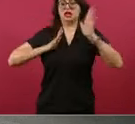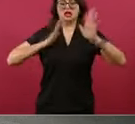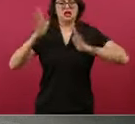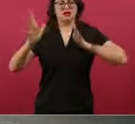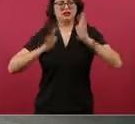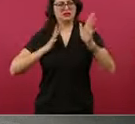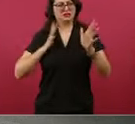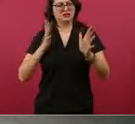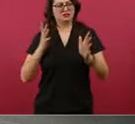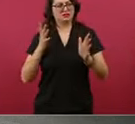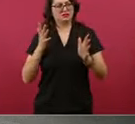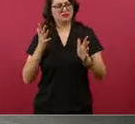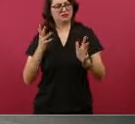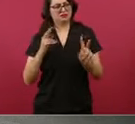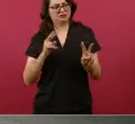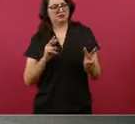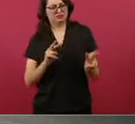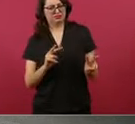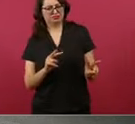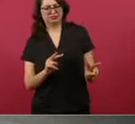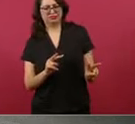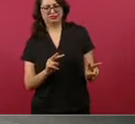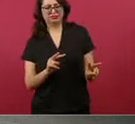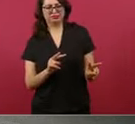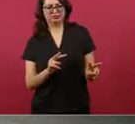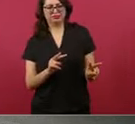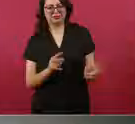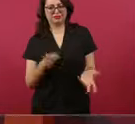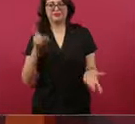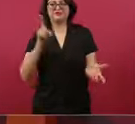pues son como empleados